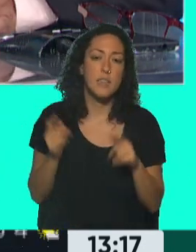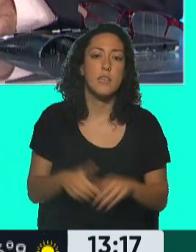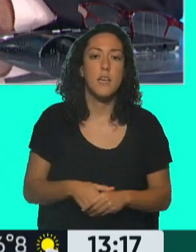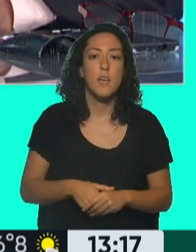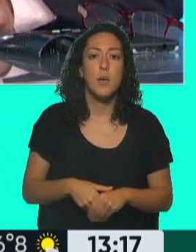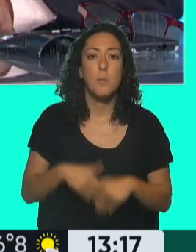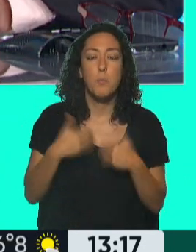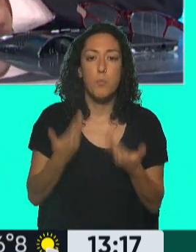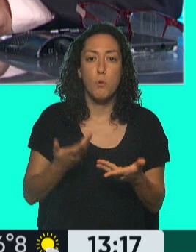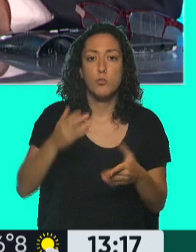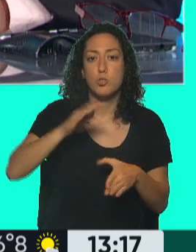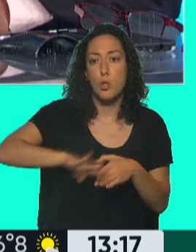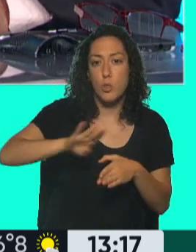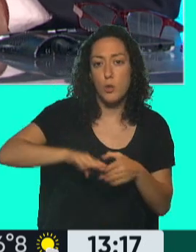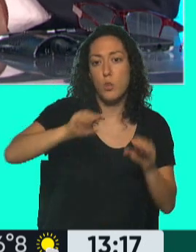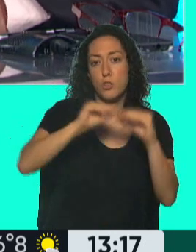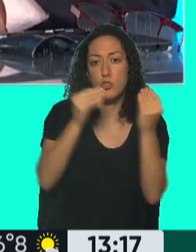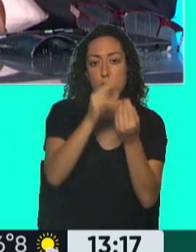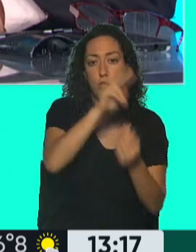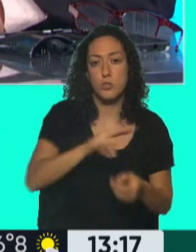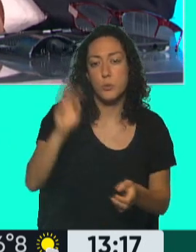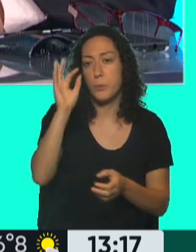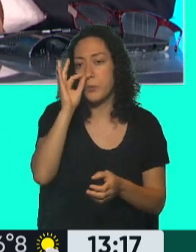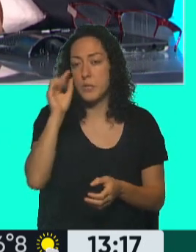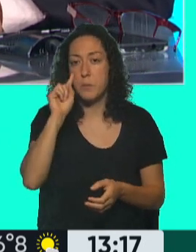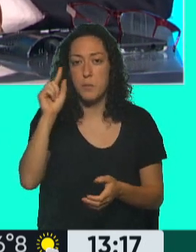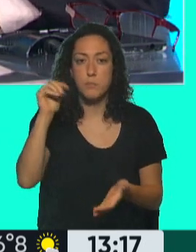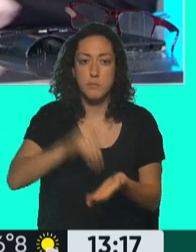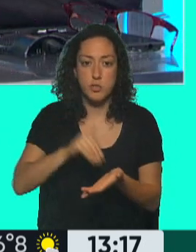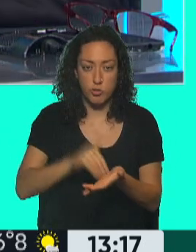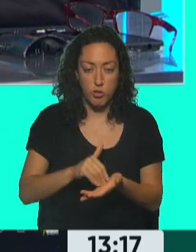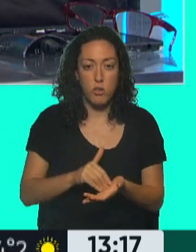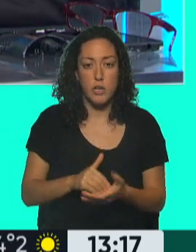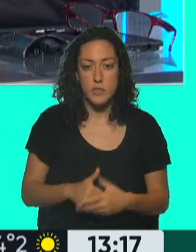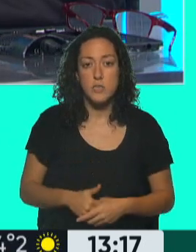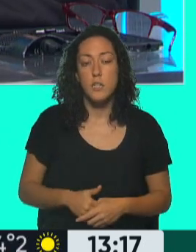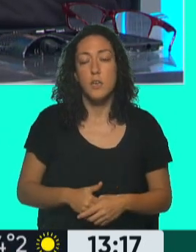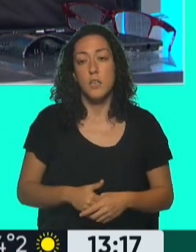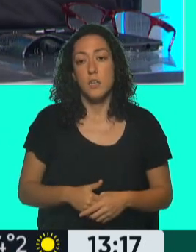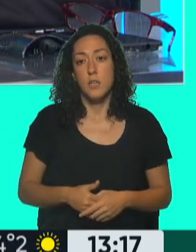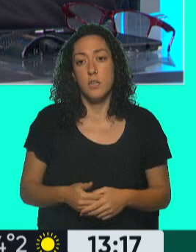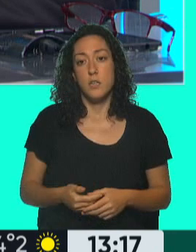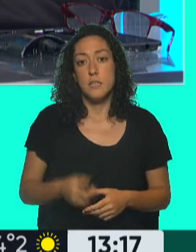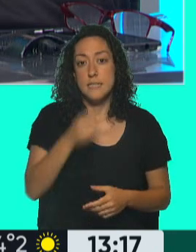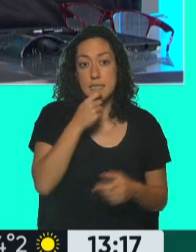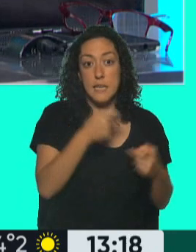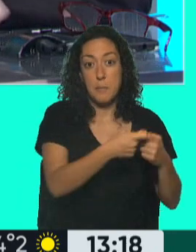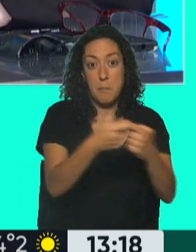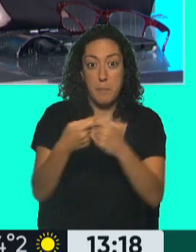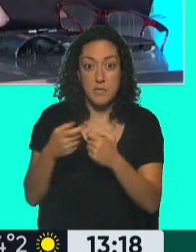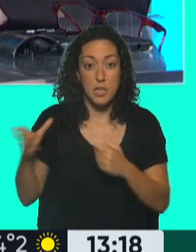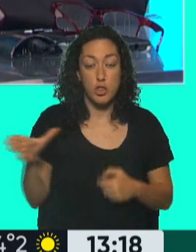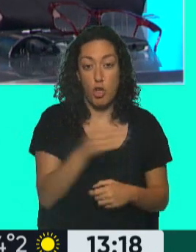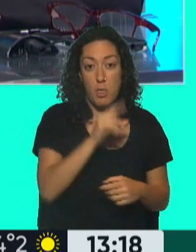deuda Entonces estos años llegó a 220 mil millones con nores de Sur es que el doble Si consideras a todas las